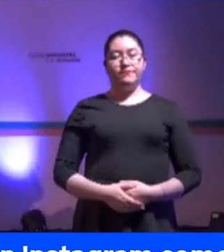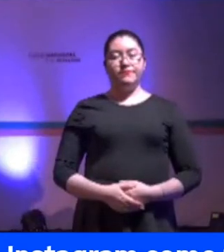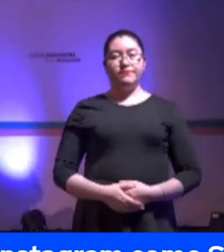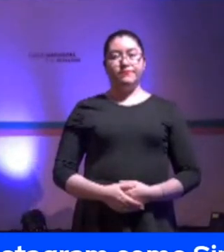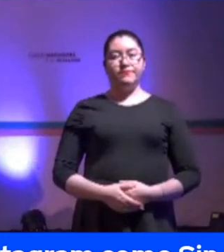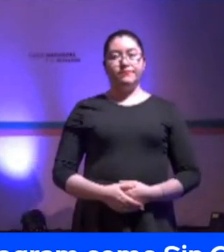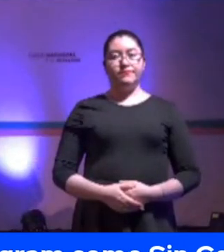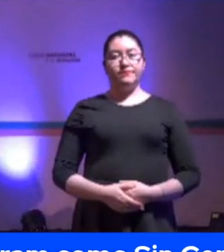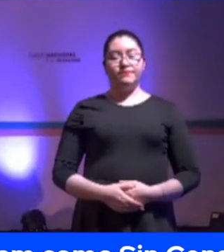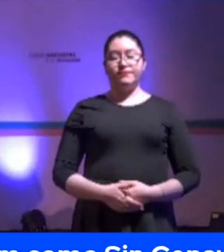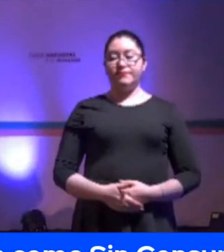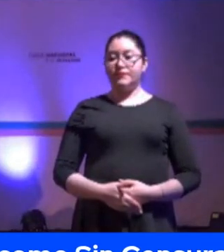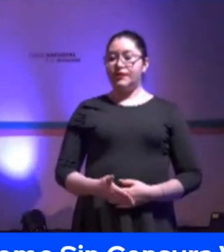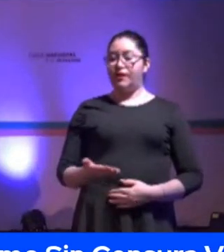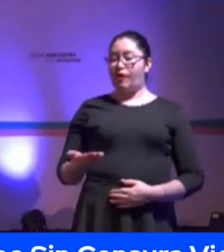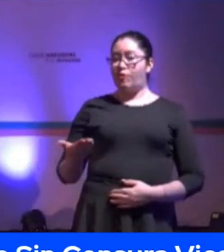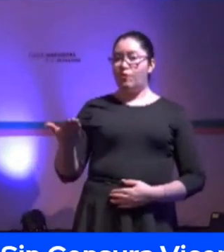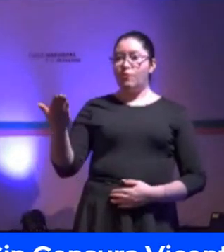Hace